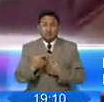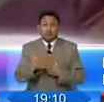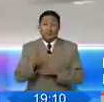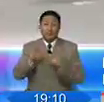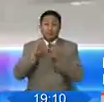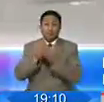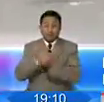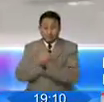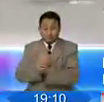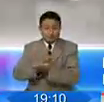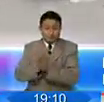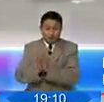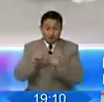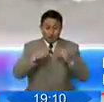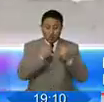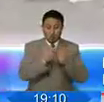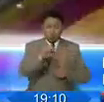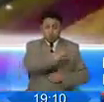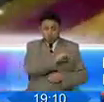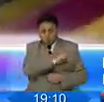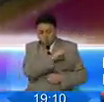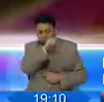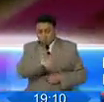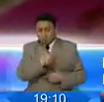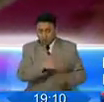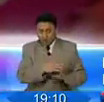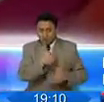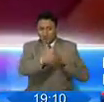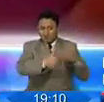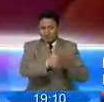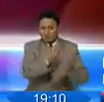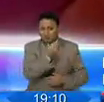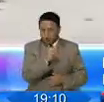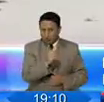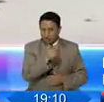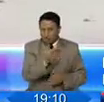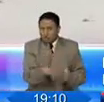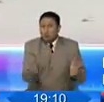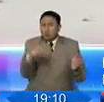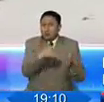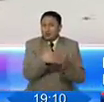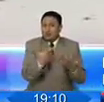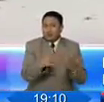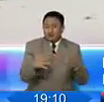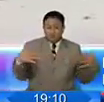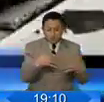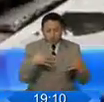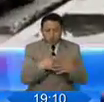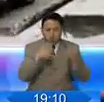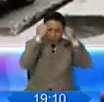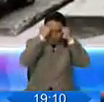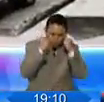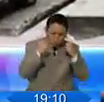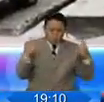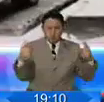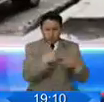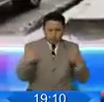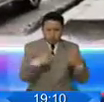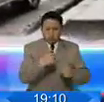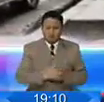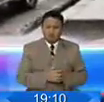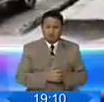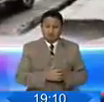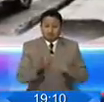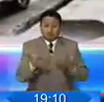y económicas en los adolescentes, podemos caer en escenarios nuevamente de terrorismos en donde para